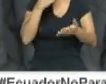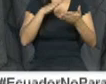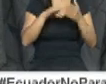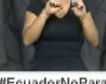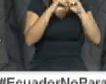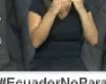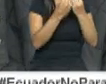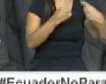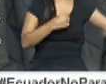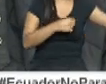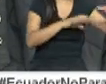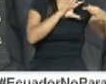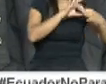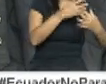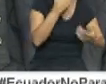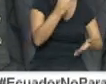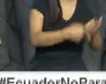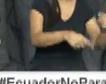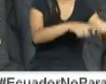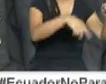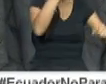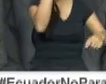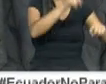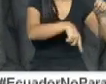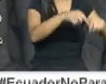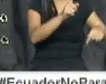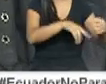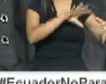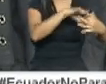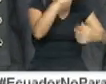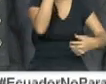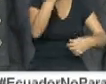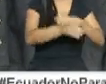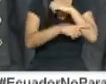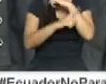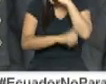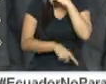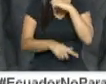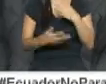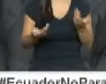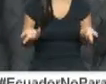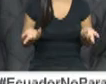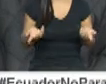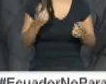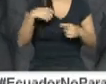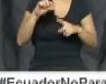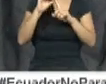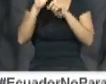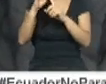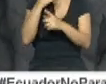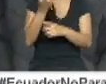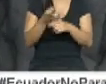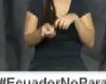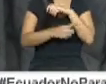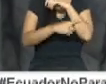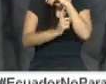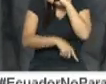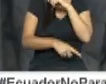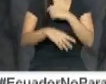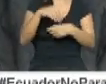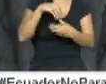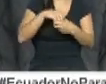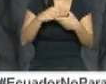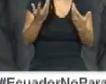no un funcionario de las Fuerzas Armadas o de la policía incurre en algún tipo de insultos, agravios, etcétera, la sociedad civil también se lo sanciona.